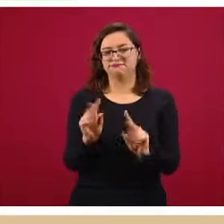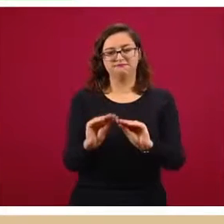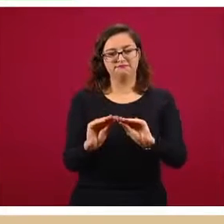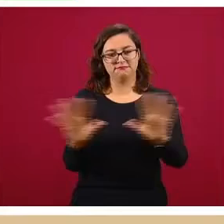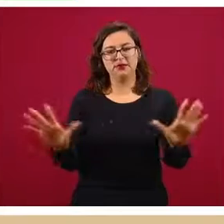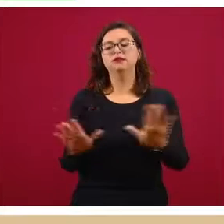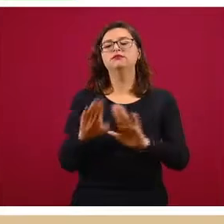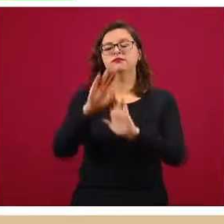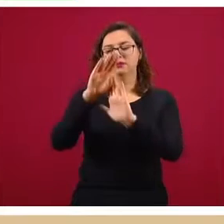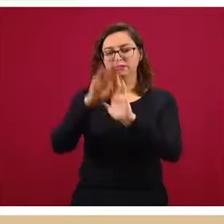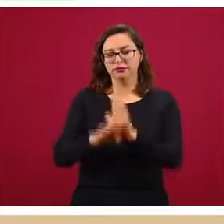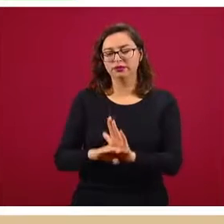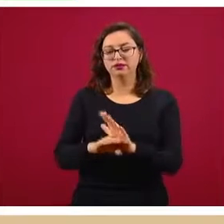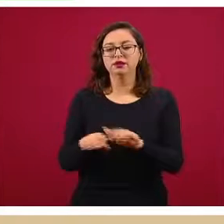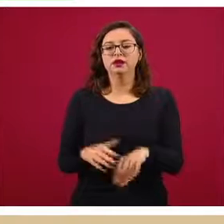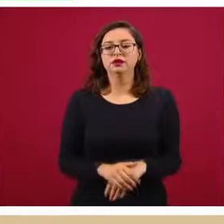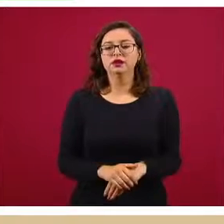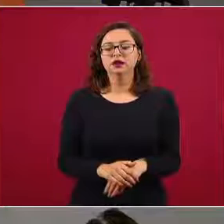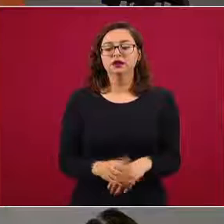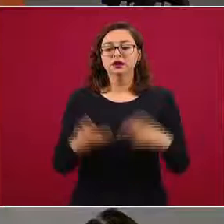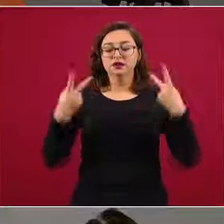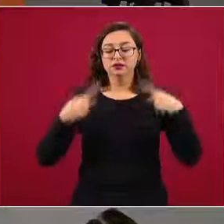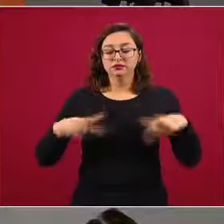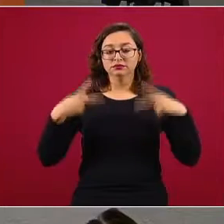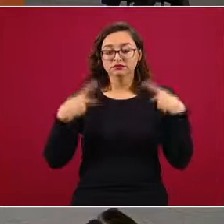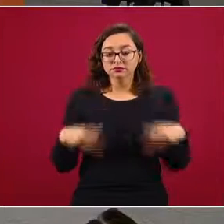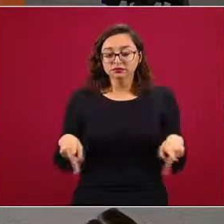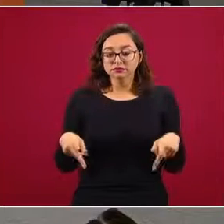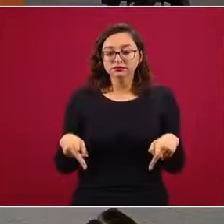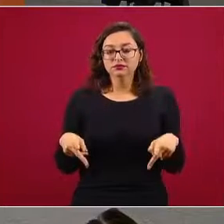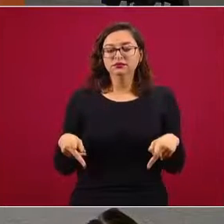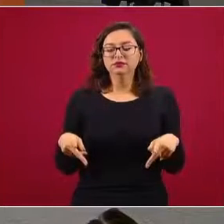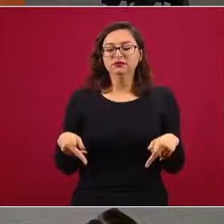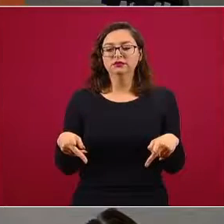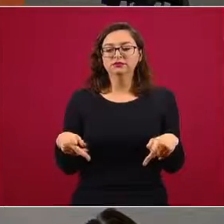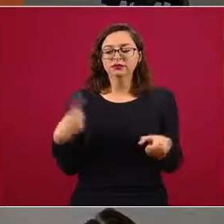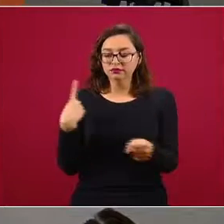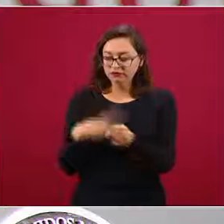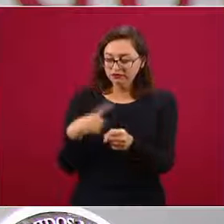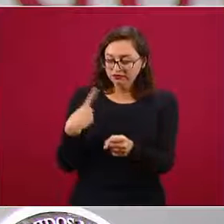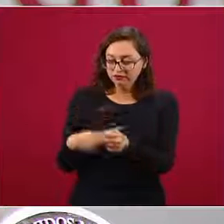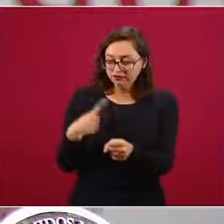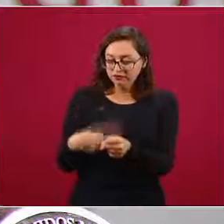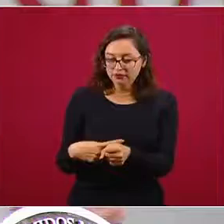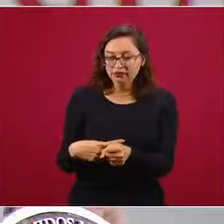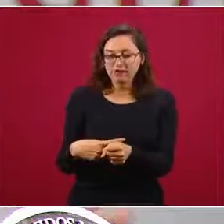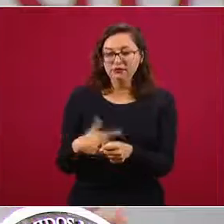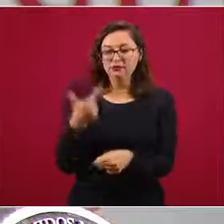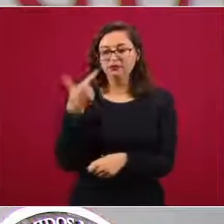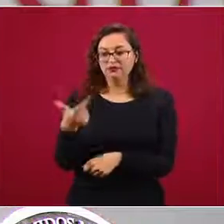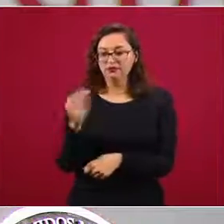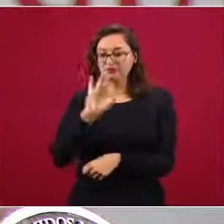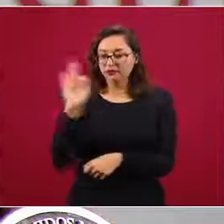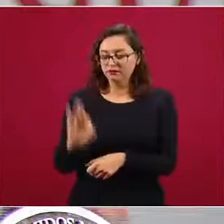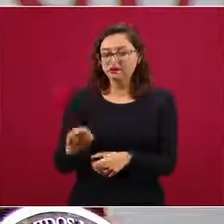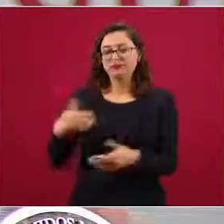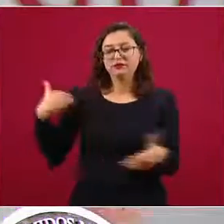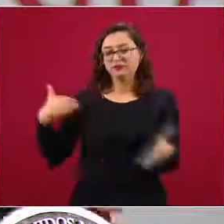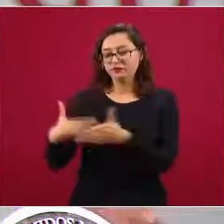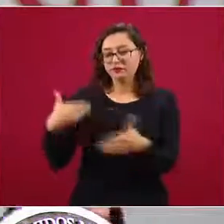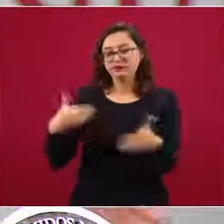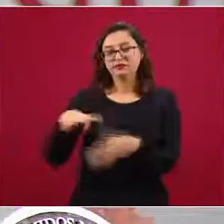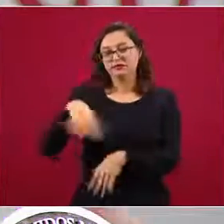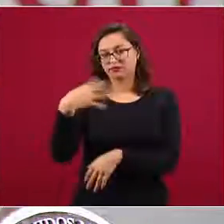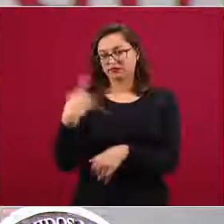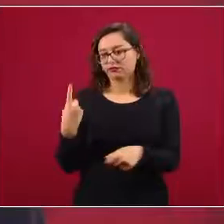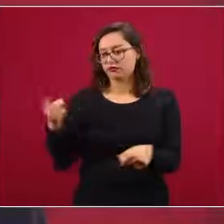tendencia estable. Solo 7% de las personas que se estima enfermas tienen enfermedad activa. El tamaño real